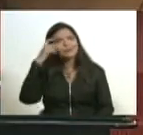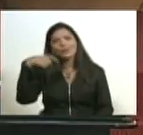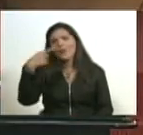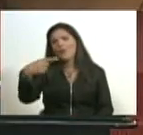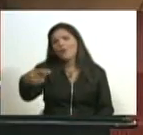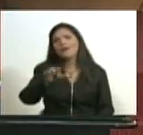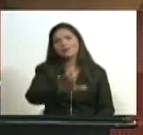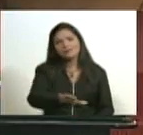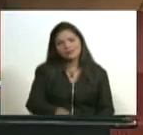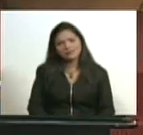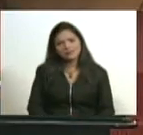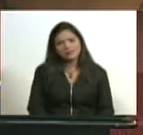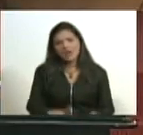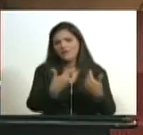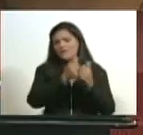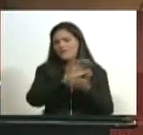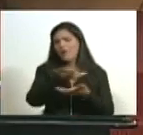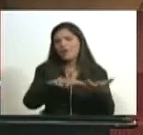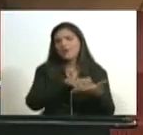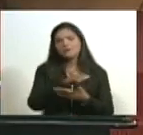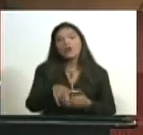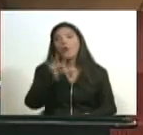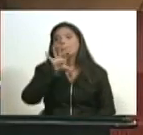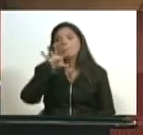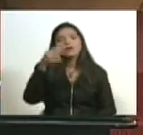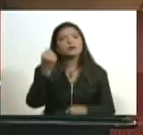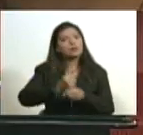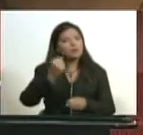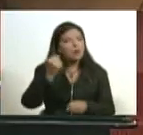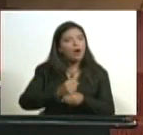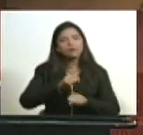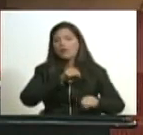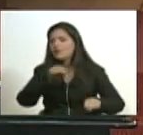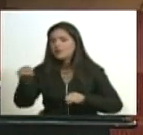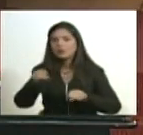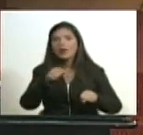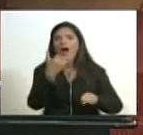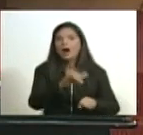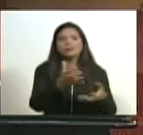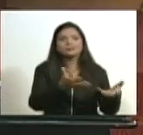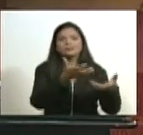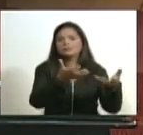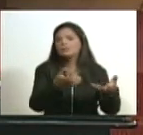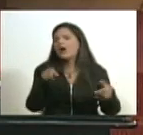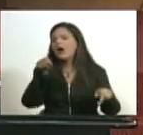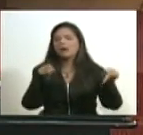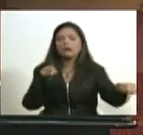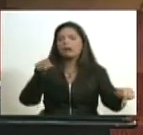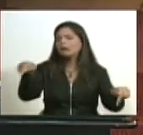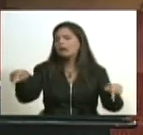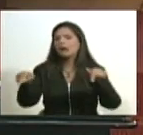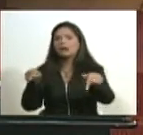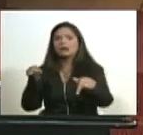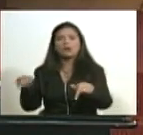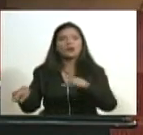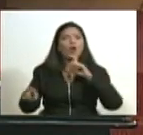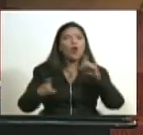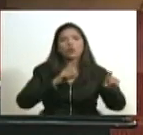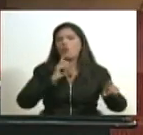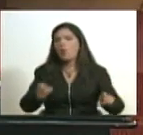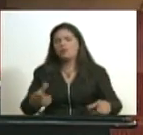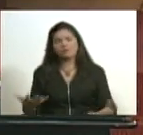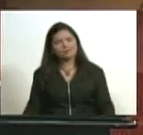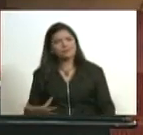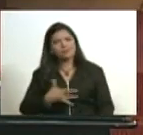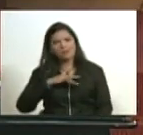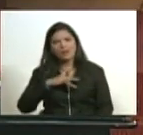en los focos de violencia. Un país que está trabajando, funcionando y tiene un foco aquí y un foco allá. Focos de odio para